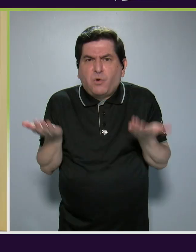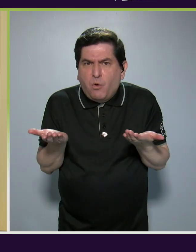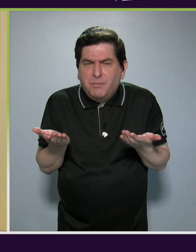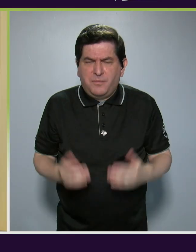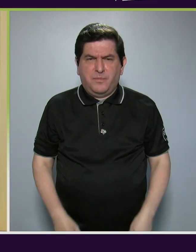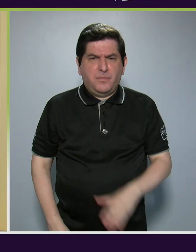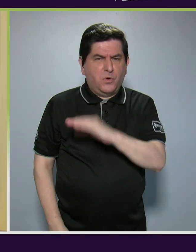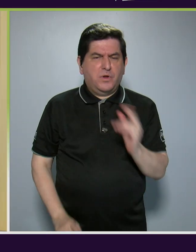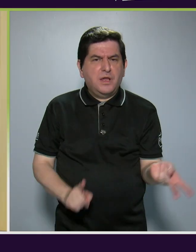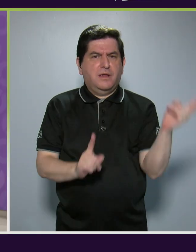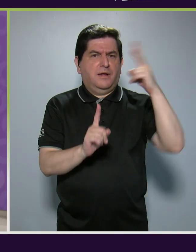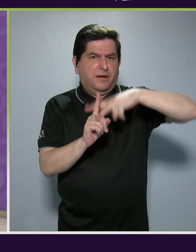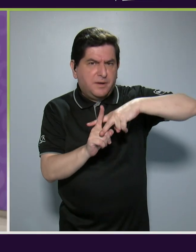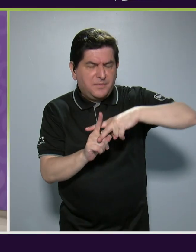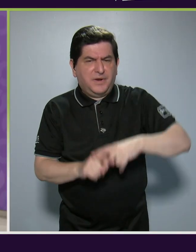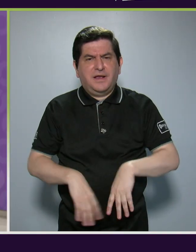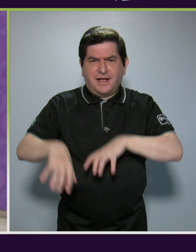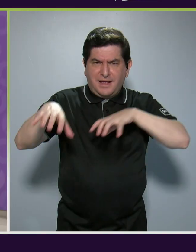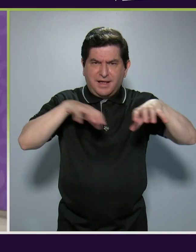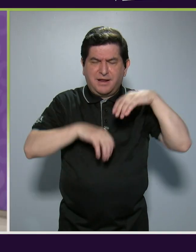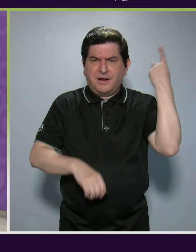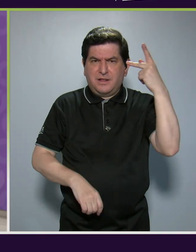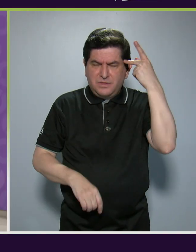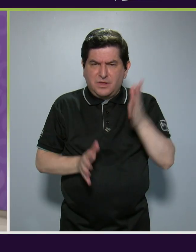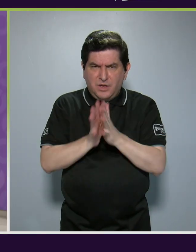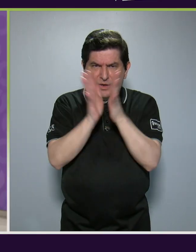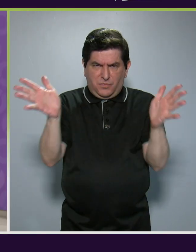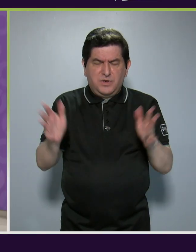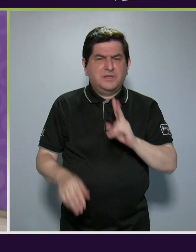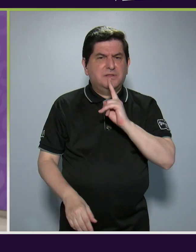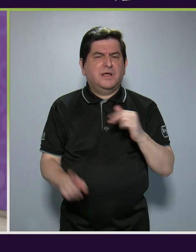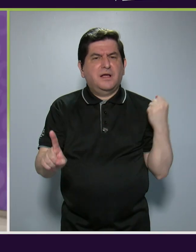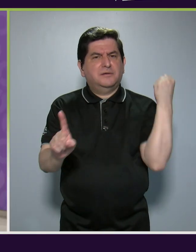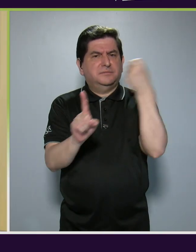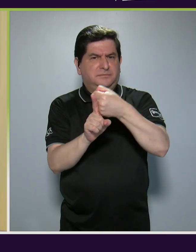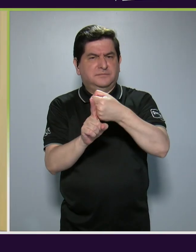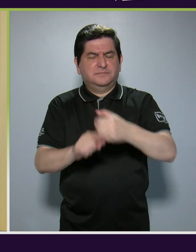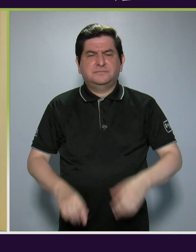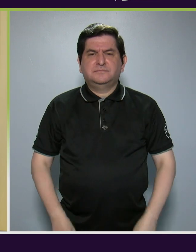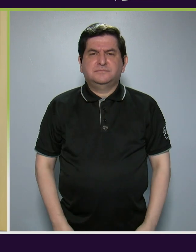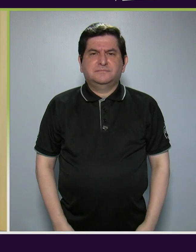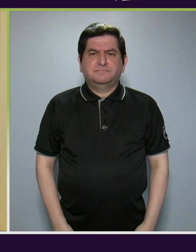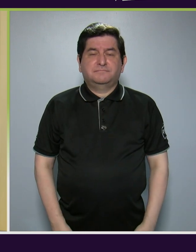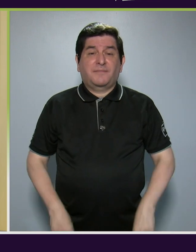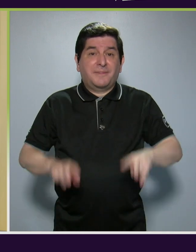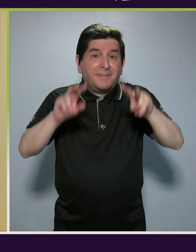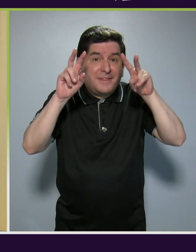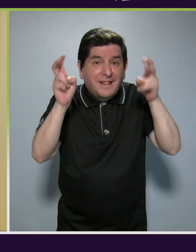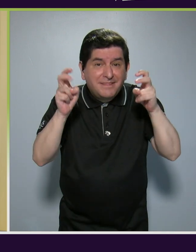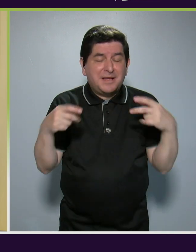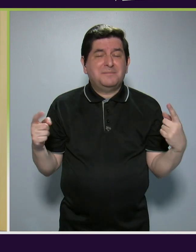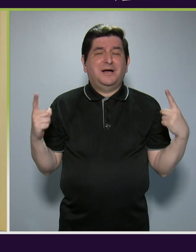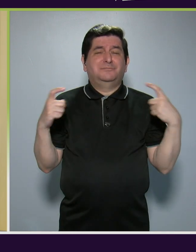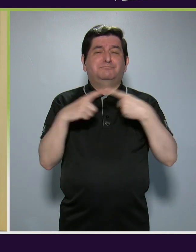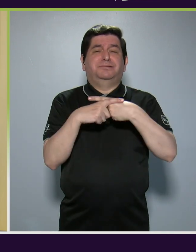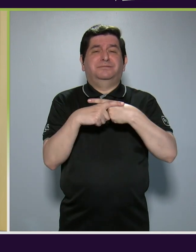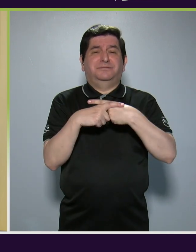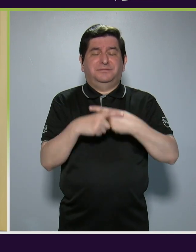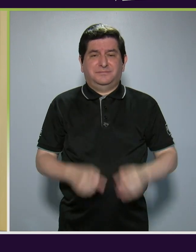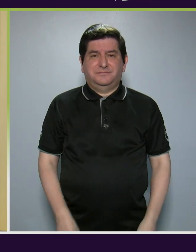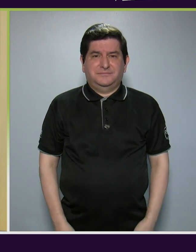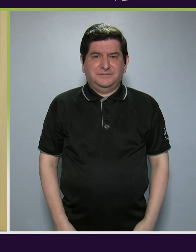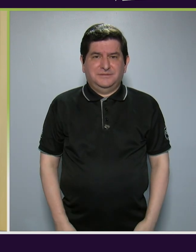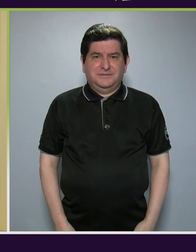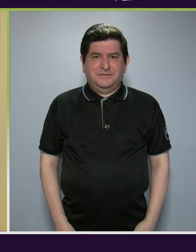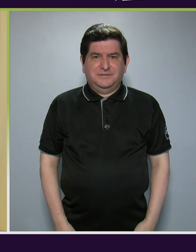en acciones de política pública que realmente impacten. Digamos, el tema es complejo porque nosotros, y